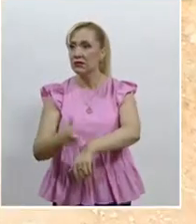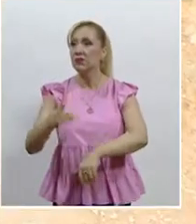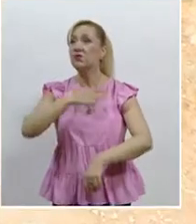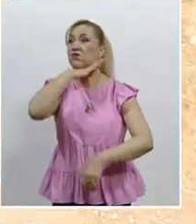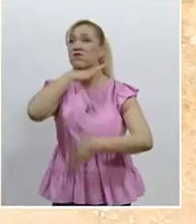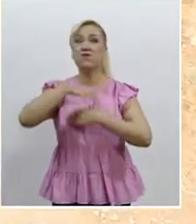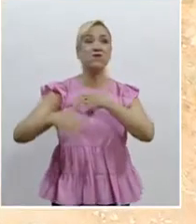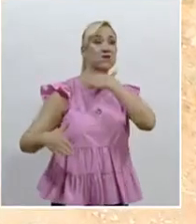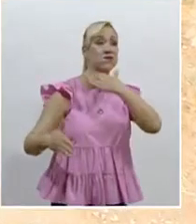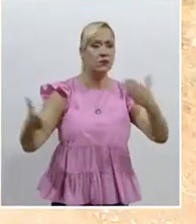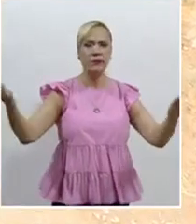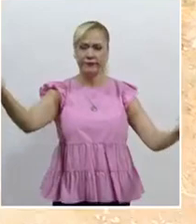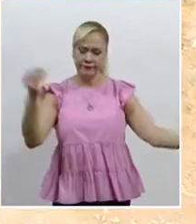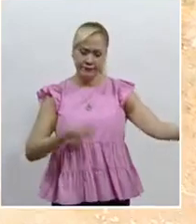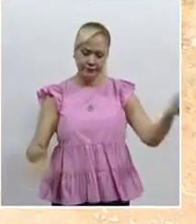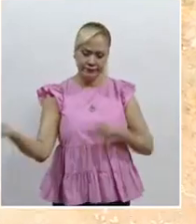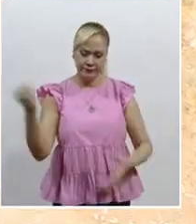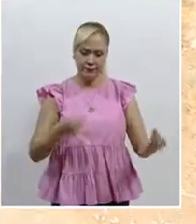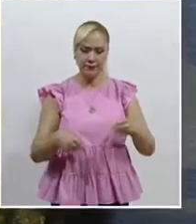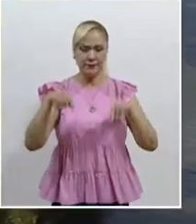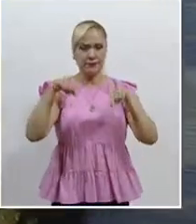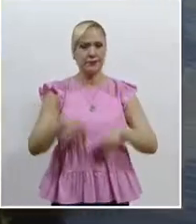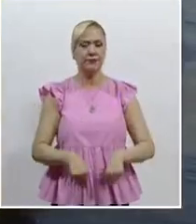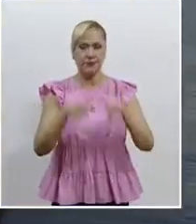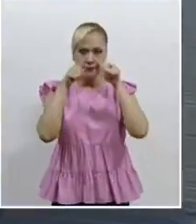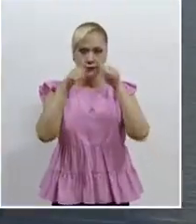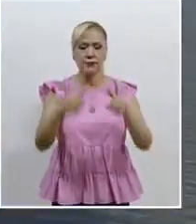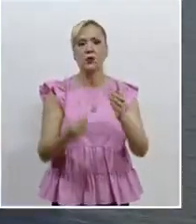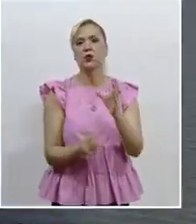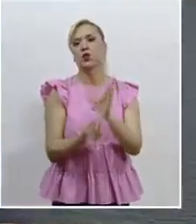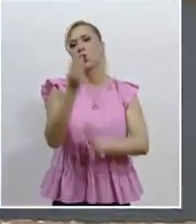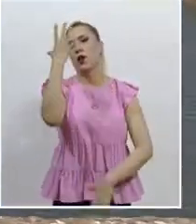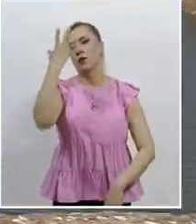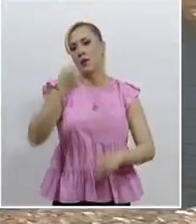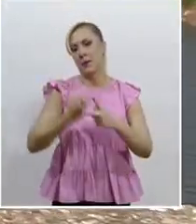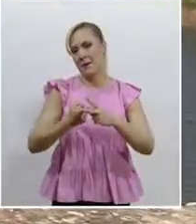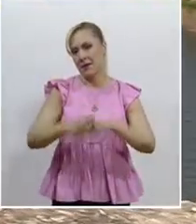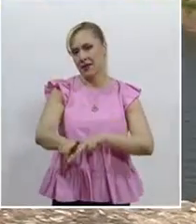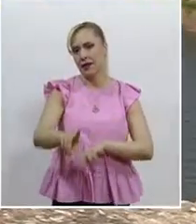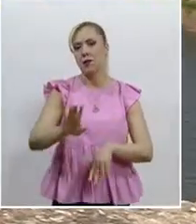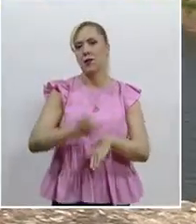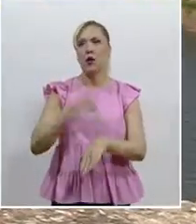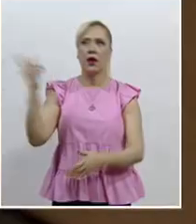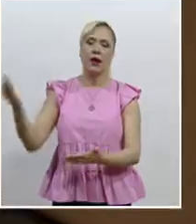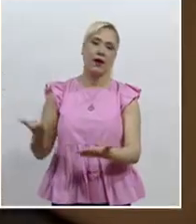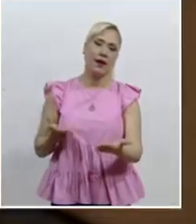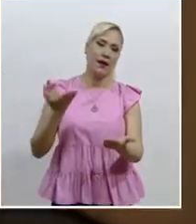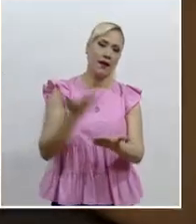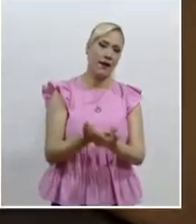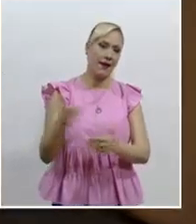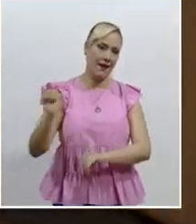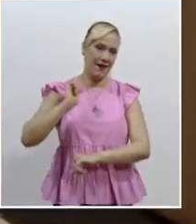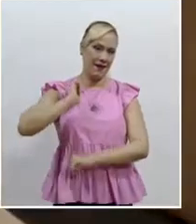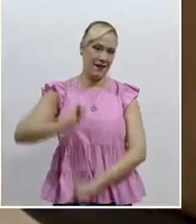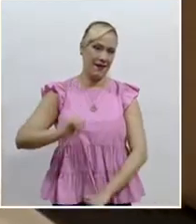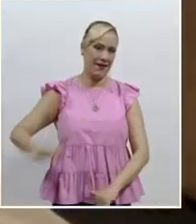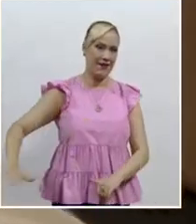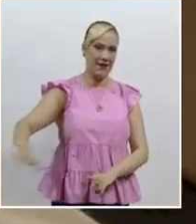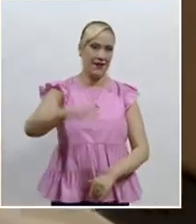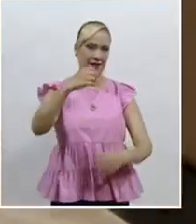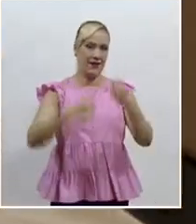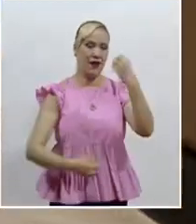pendientes de resolución que determine la Comisión de Creación de Nuevos Órganos a propuestas de la Secretaría Ejecutiva. Con este nuevo